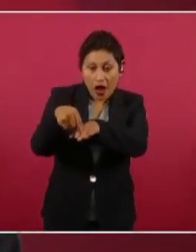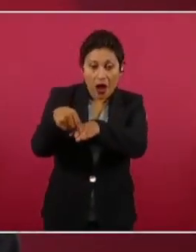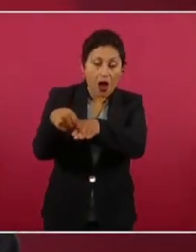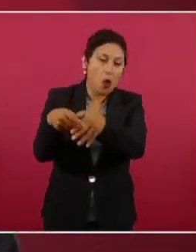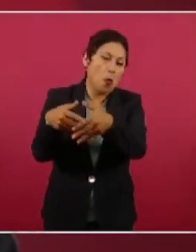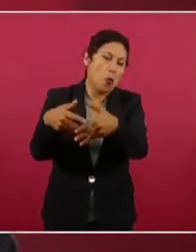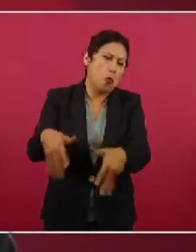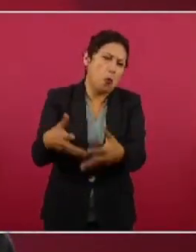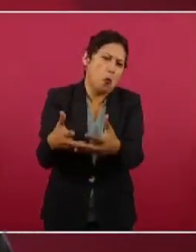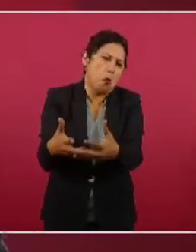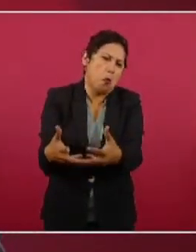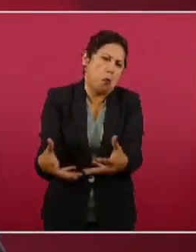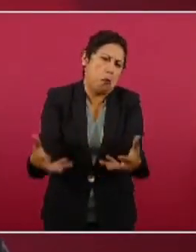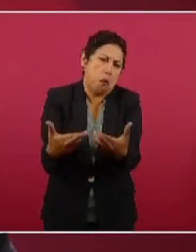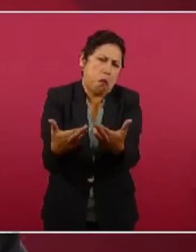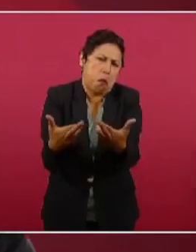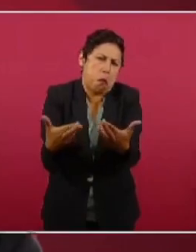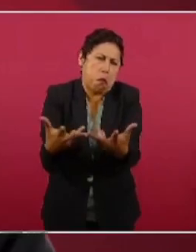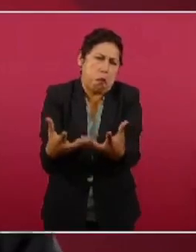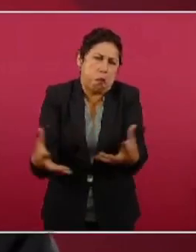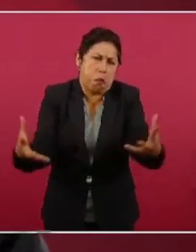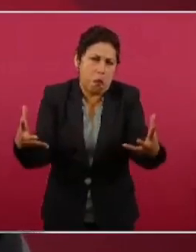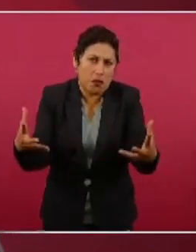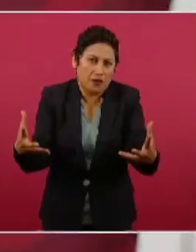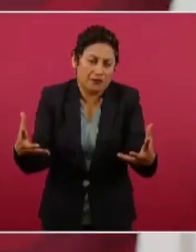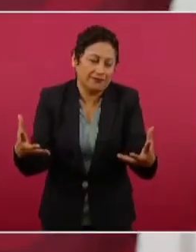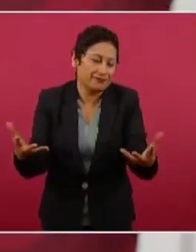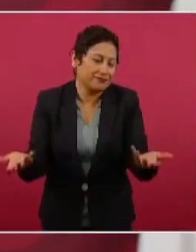estoy casi seguro, pero más